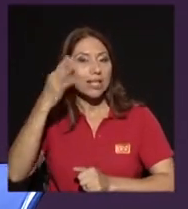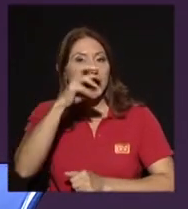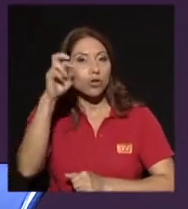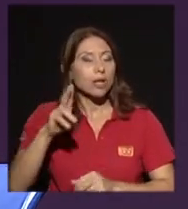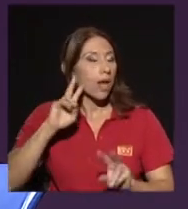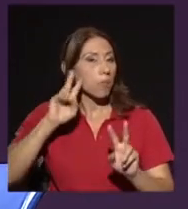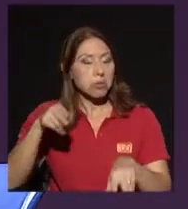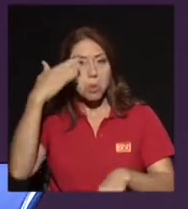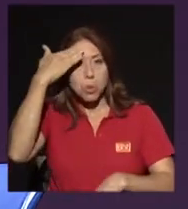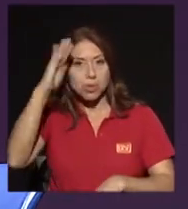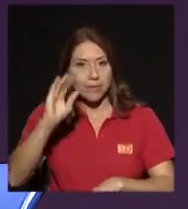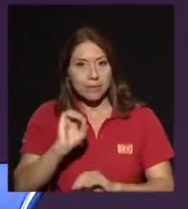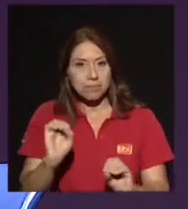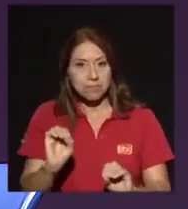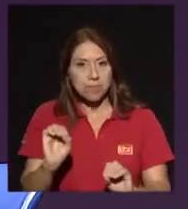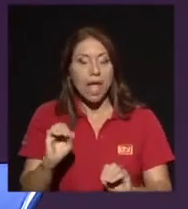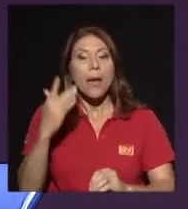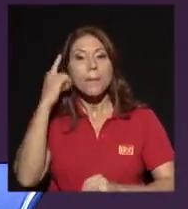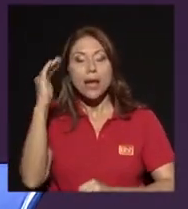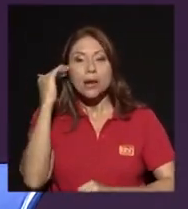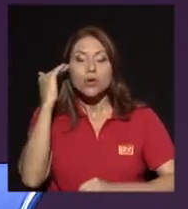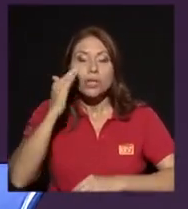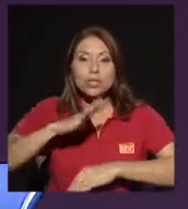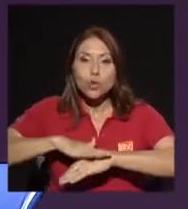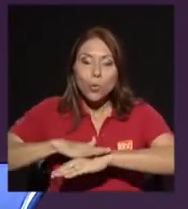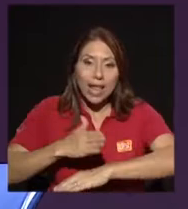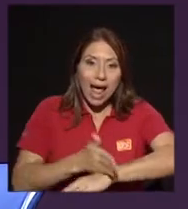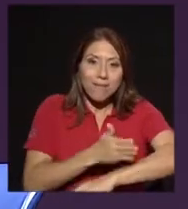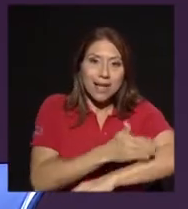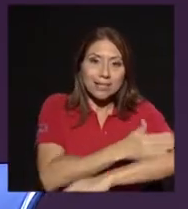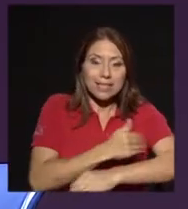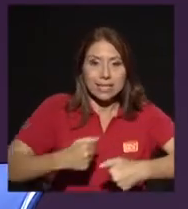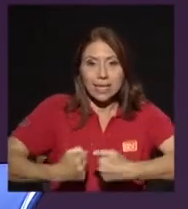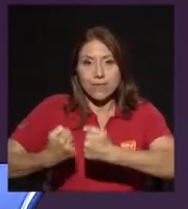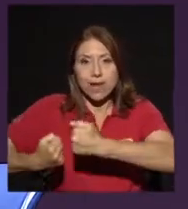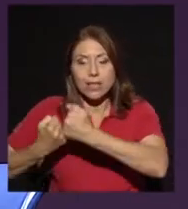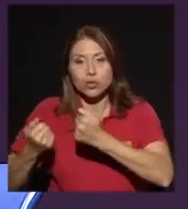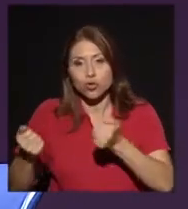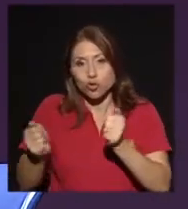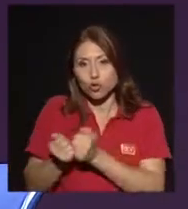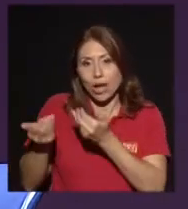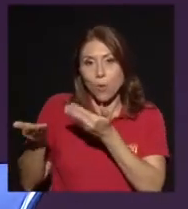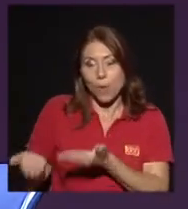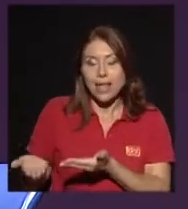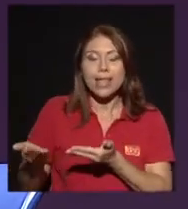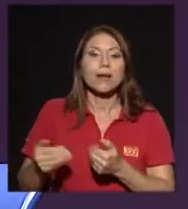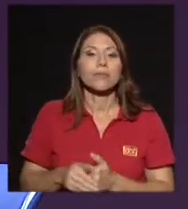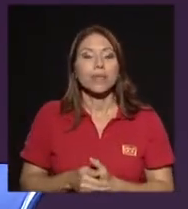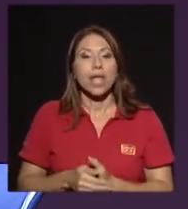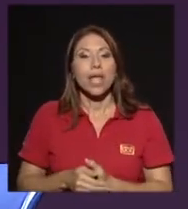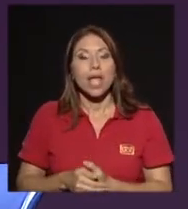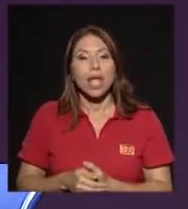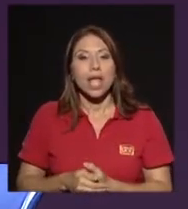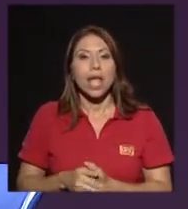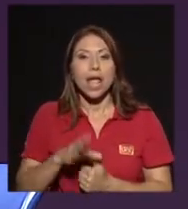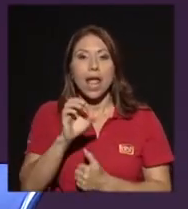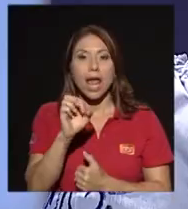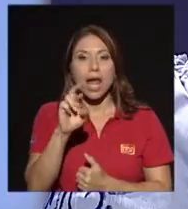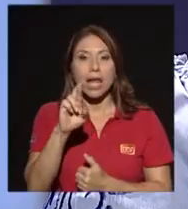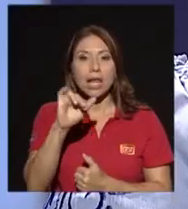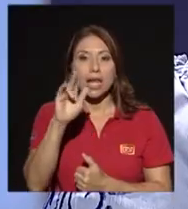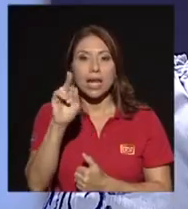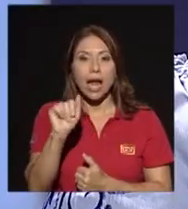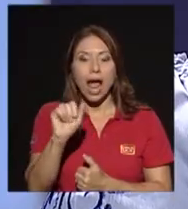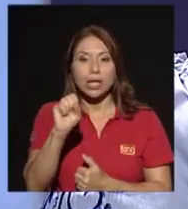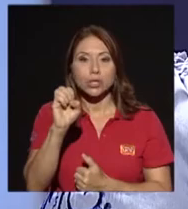Costa Rica. Para conocer sobre los avances y los retos en esta materia, nos acompañan hoy Erika Solano,